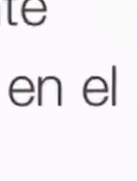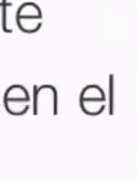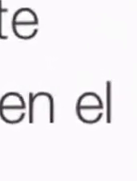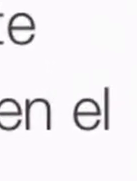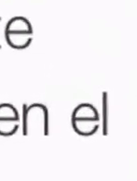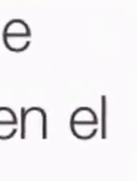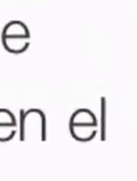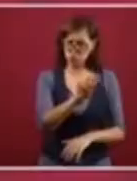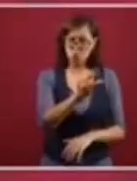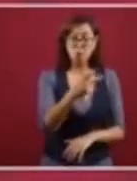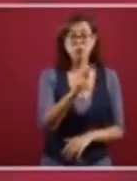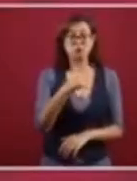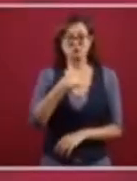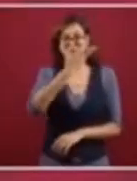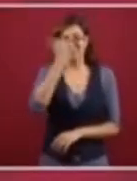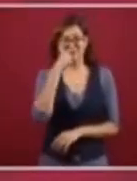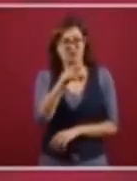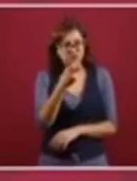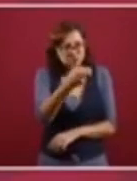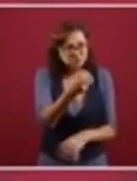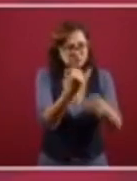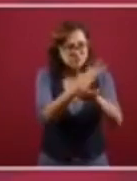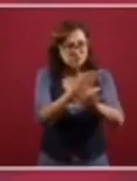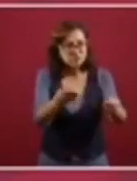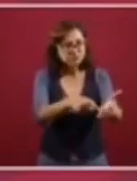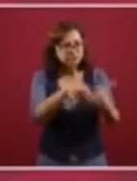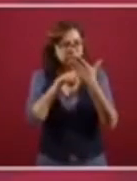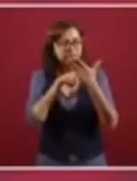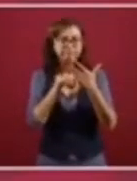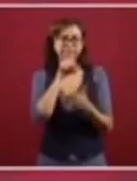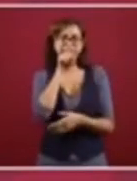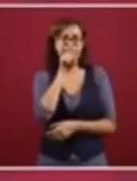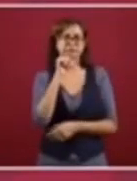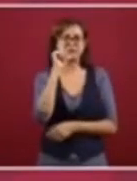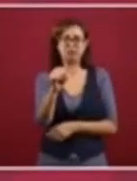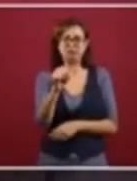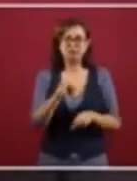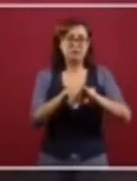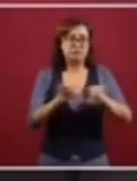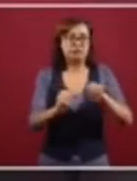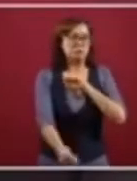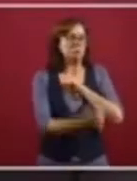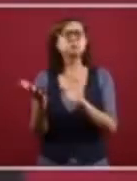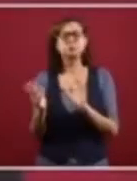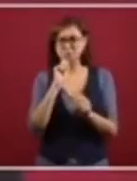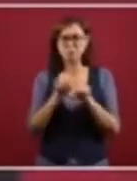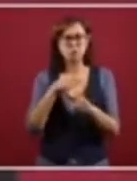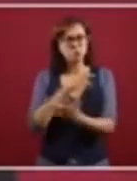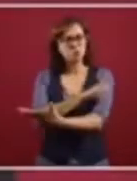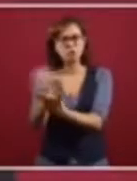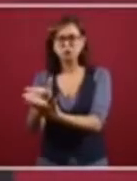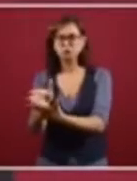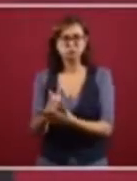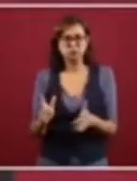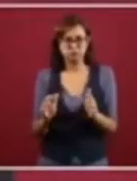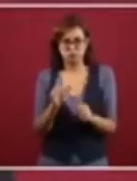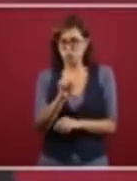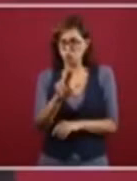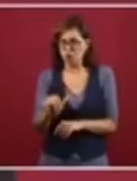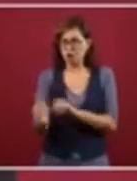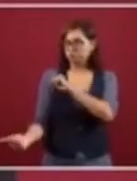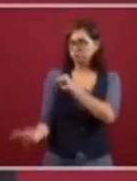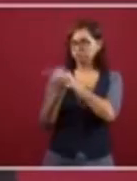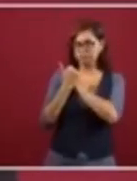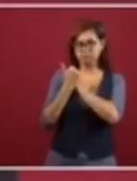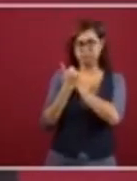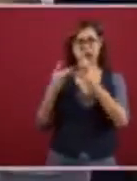aquí diciendo. Tenía yo información sobre esto, o sea, nadie se acercó y no hubo